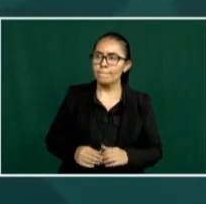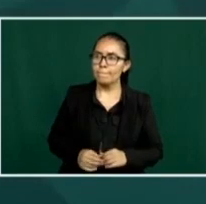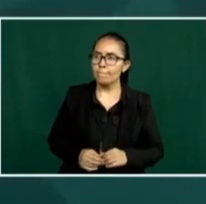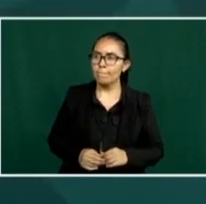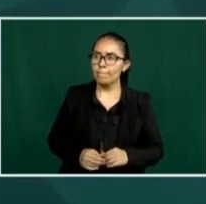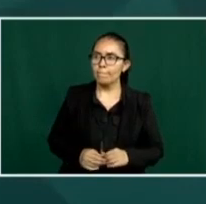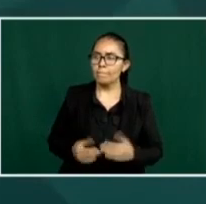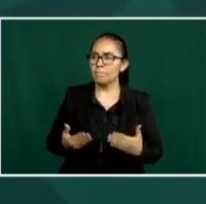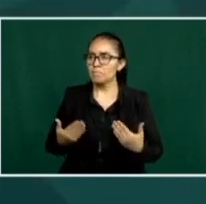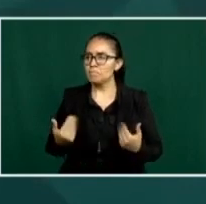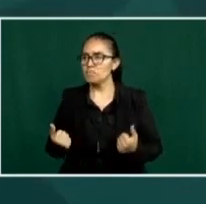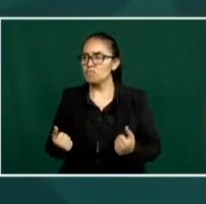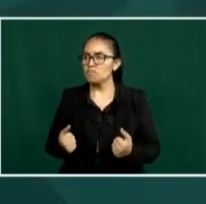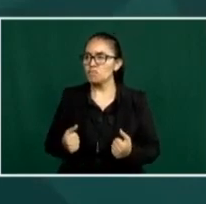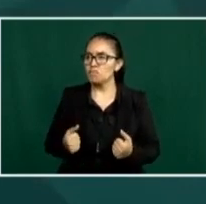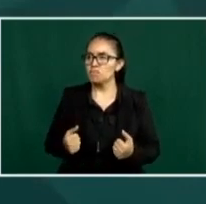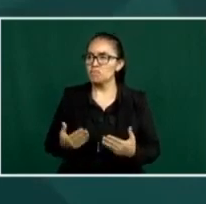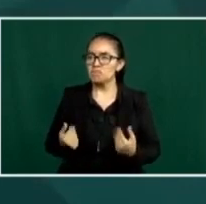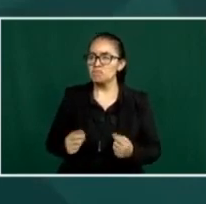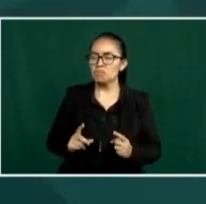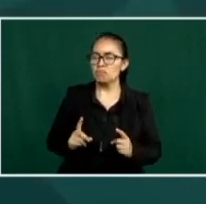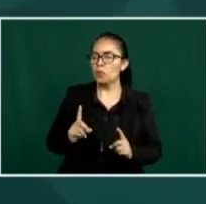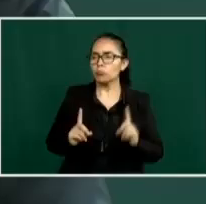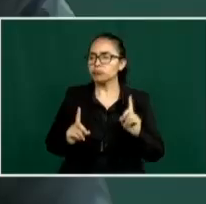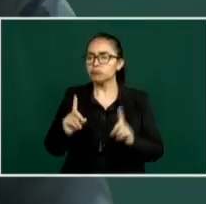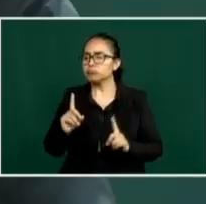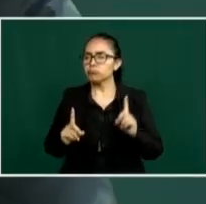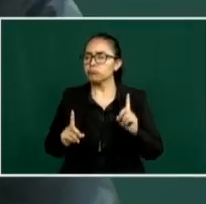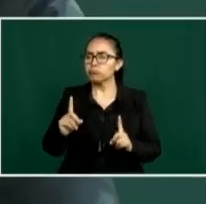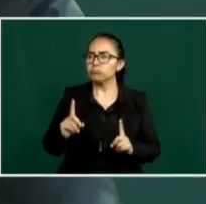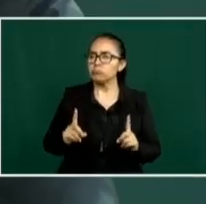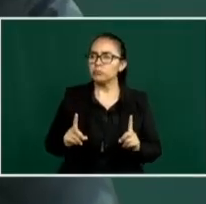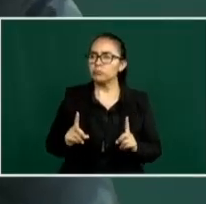No tengo la menor duda